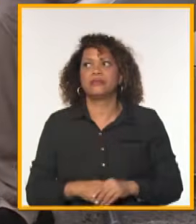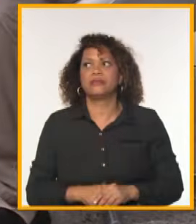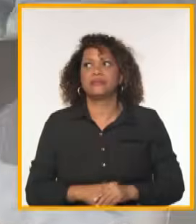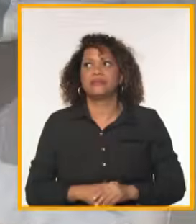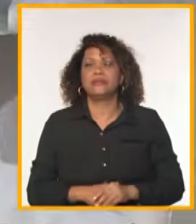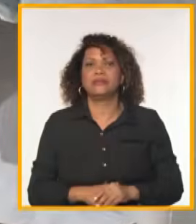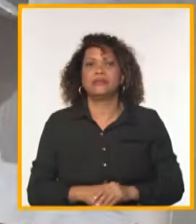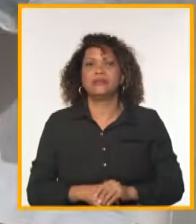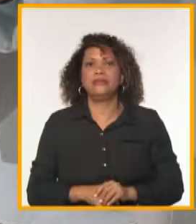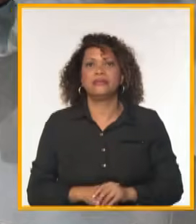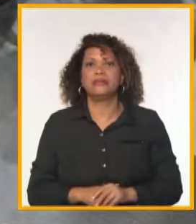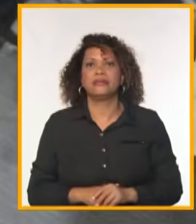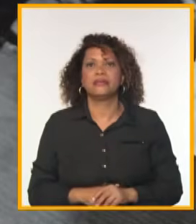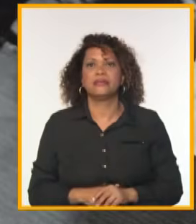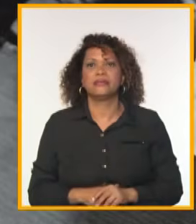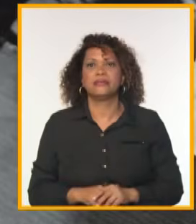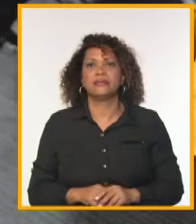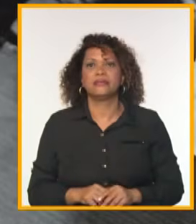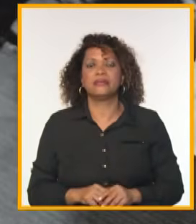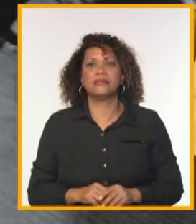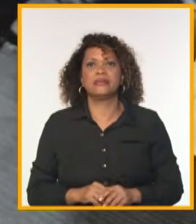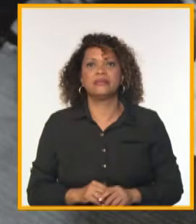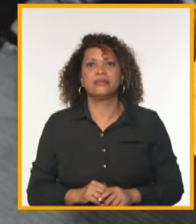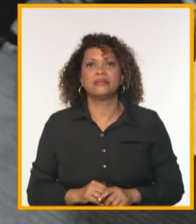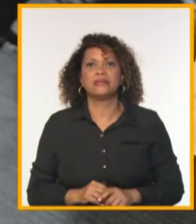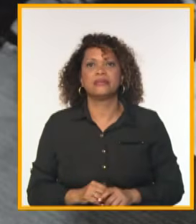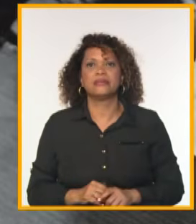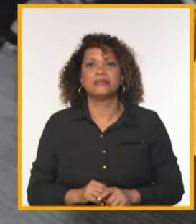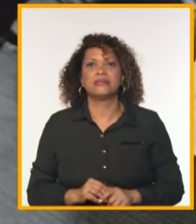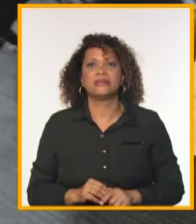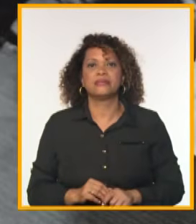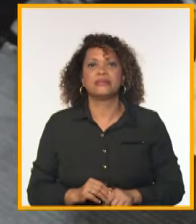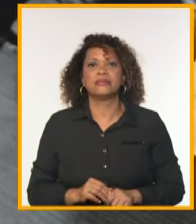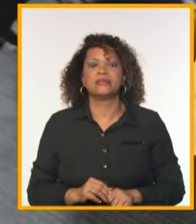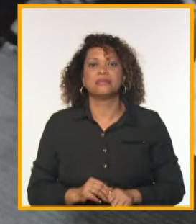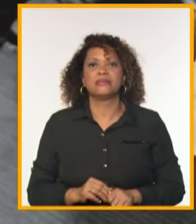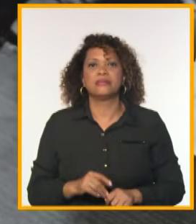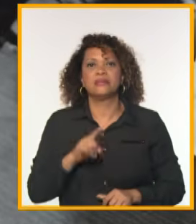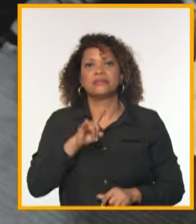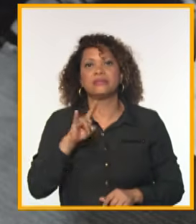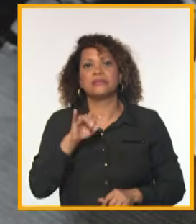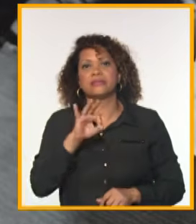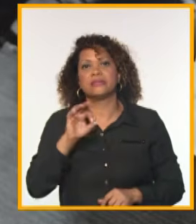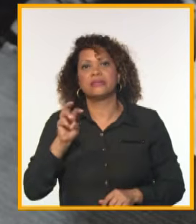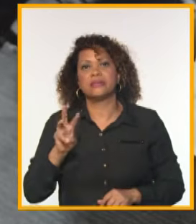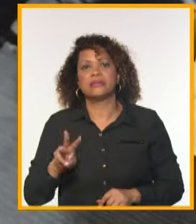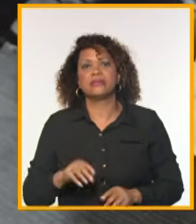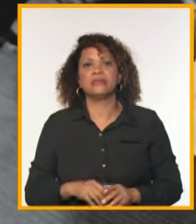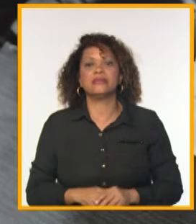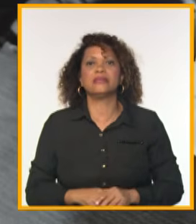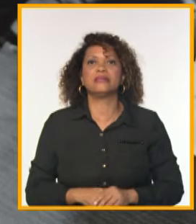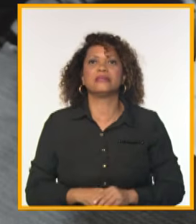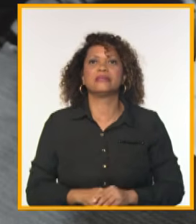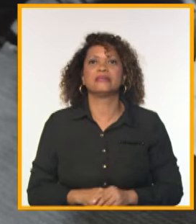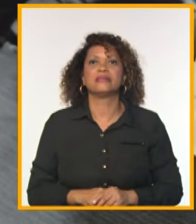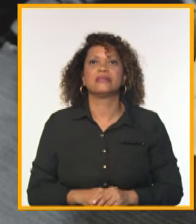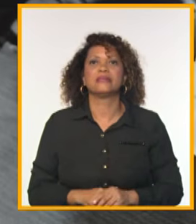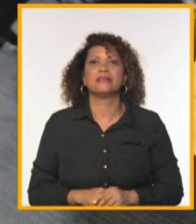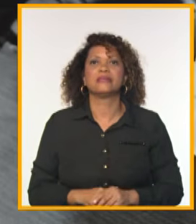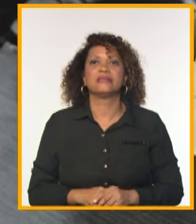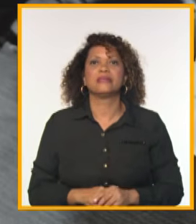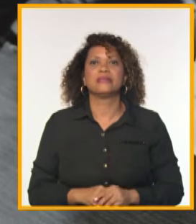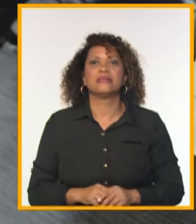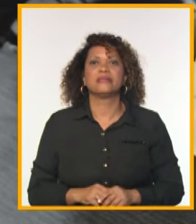visita del comandante al IPK. Al IPK en el año 1983. Por ahí donde está una fotografía que yo tengo con el comandante también por